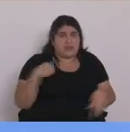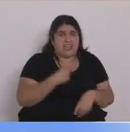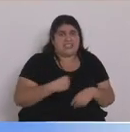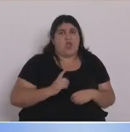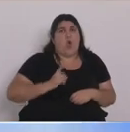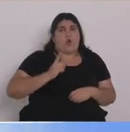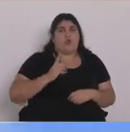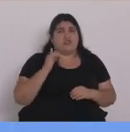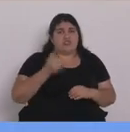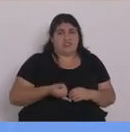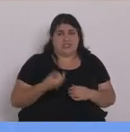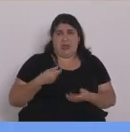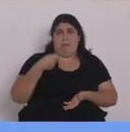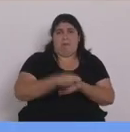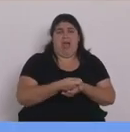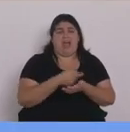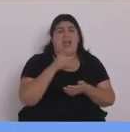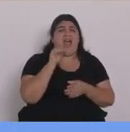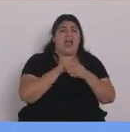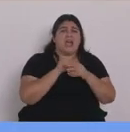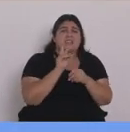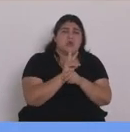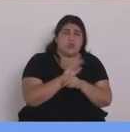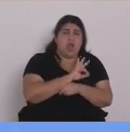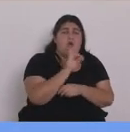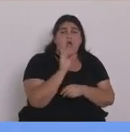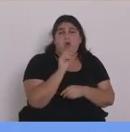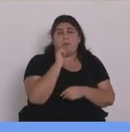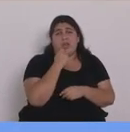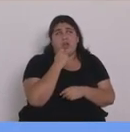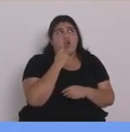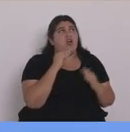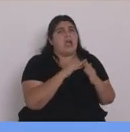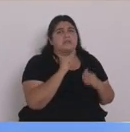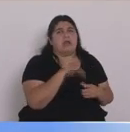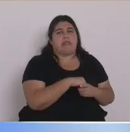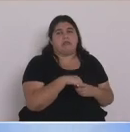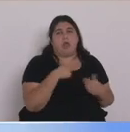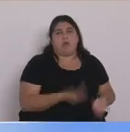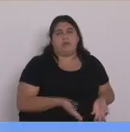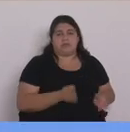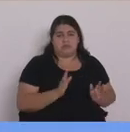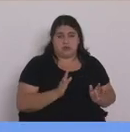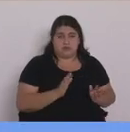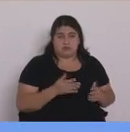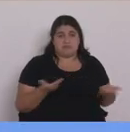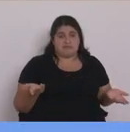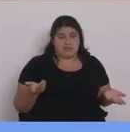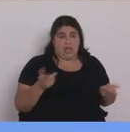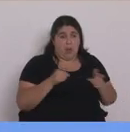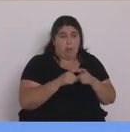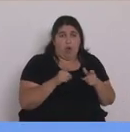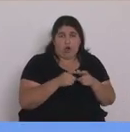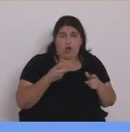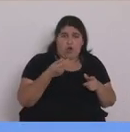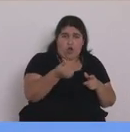y en vez de pagar una caja de seguridad o tener abajo un colchón que se la pueden robar la plata, la tendrían en un bono nuestro